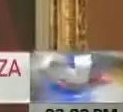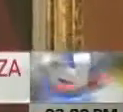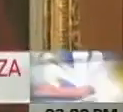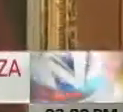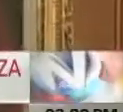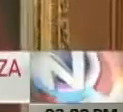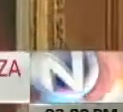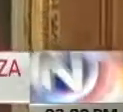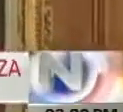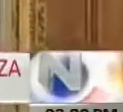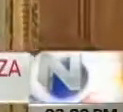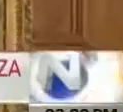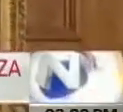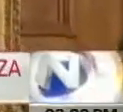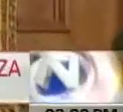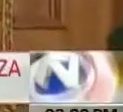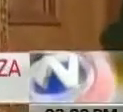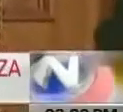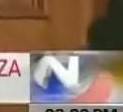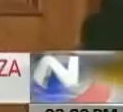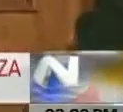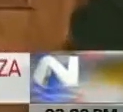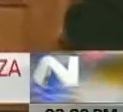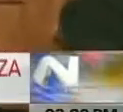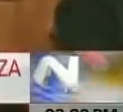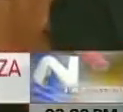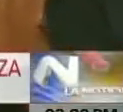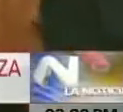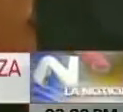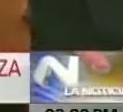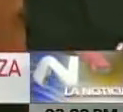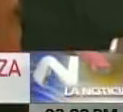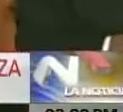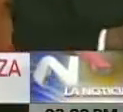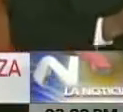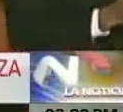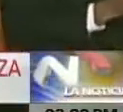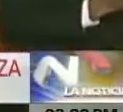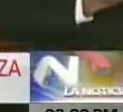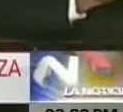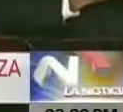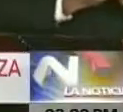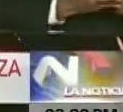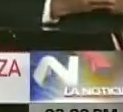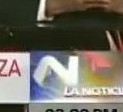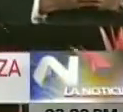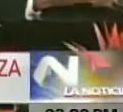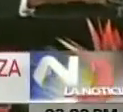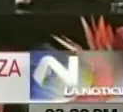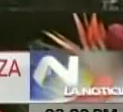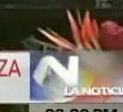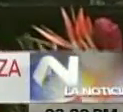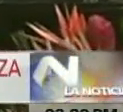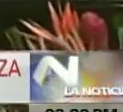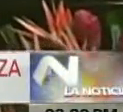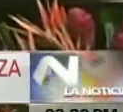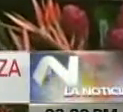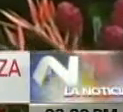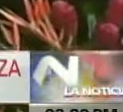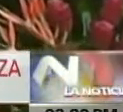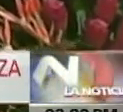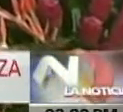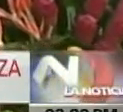todo el país, de todo el pueblo, porque estos 15 motores, porque este arco minero del Orinoco